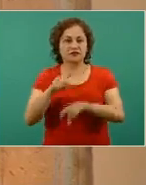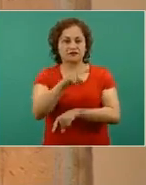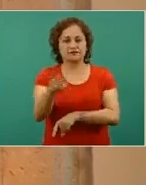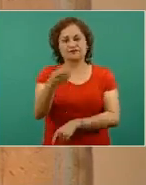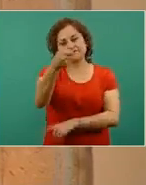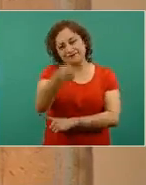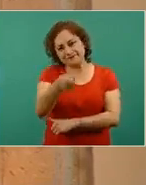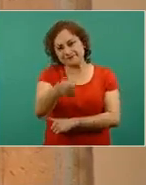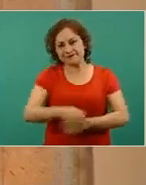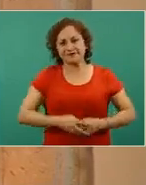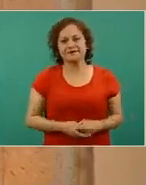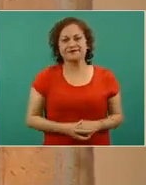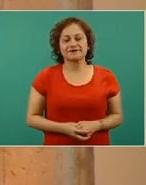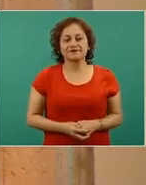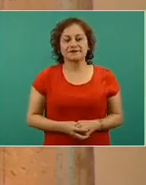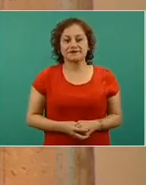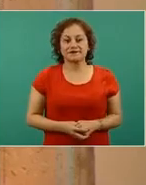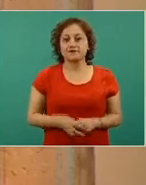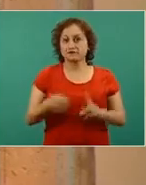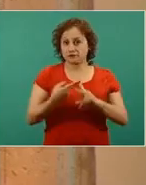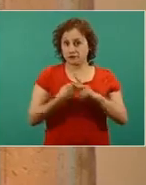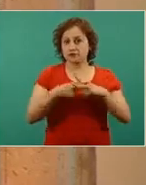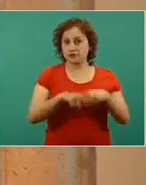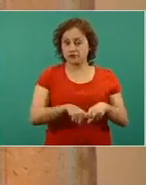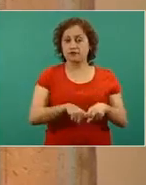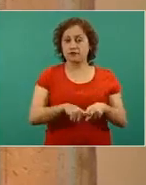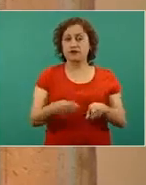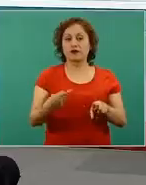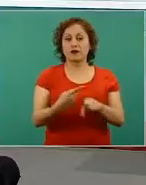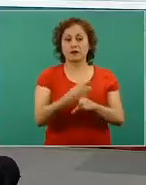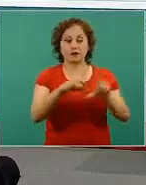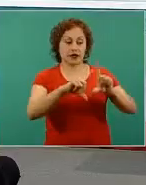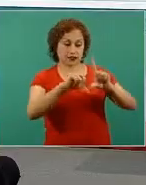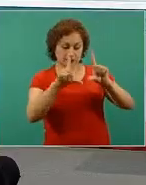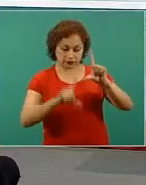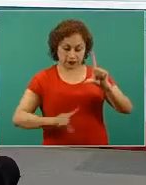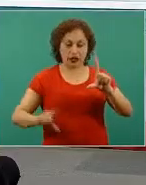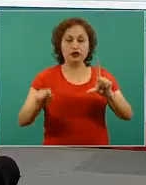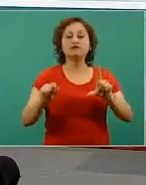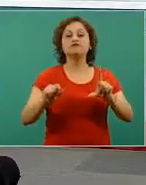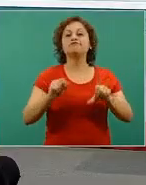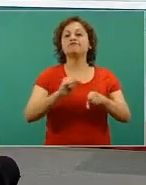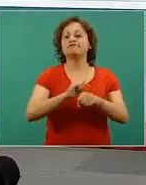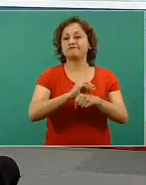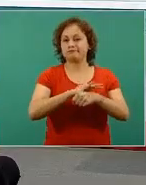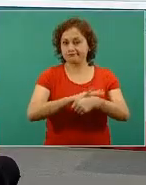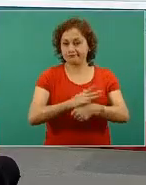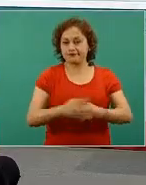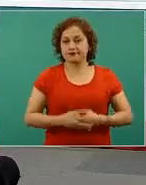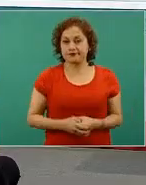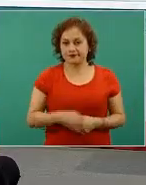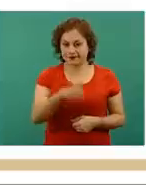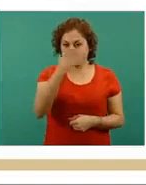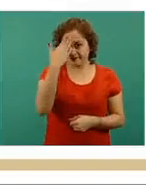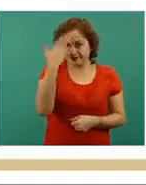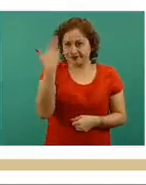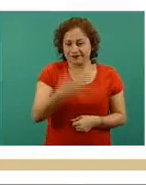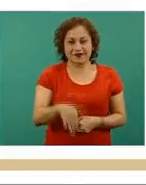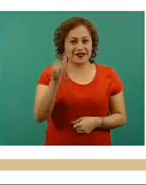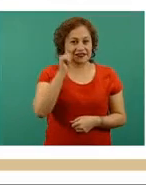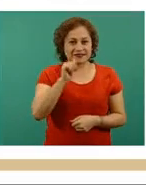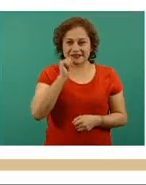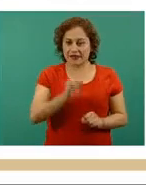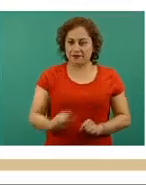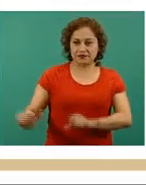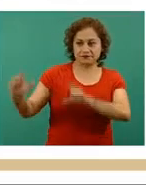gusto. Entonces, iniciaremos a presentar el panorama. Como saben, pues iniciamos siempre con esta gráfica, ¿no?, que